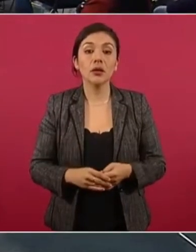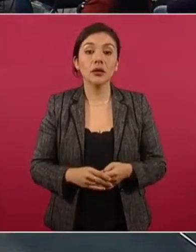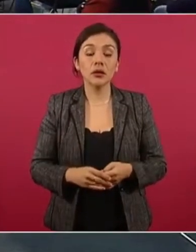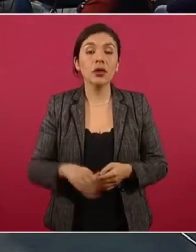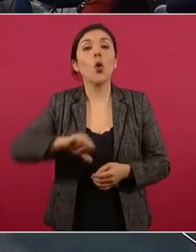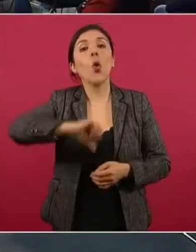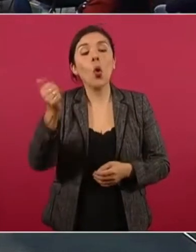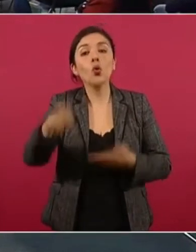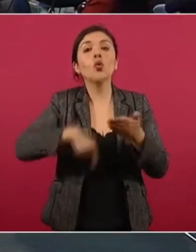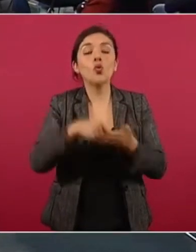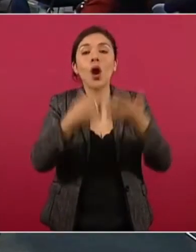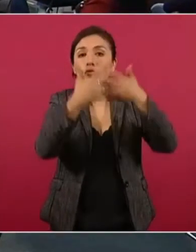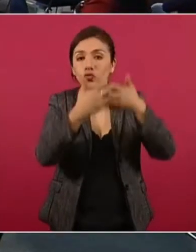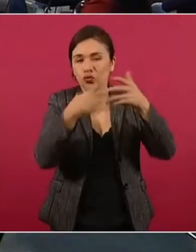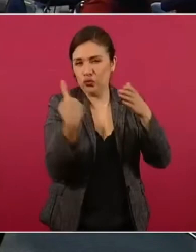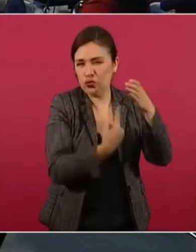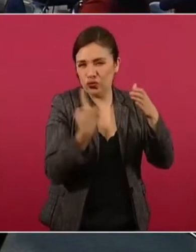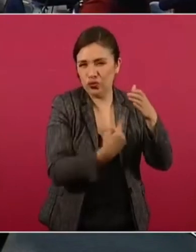Otra planta de licuefacción